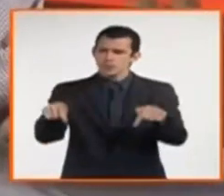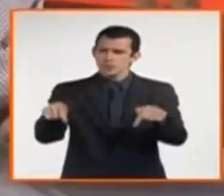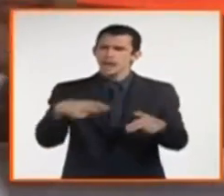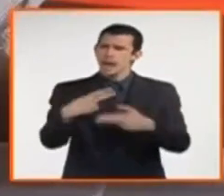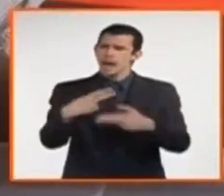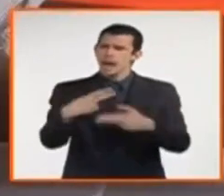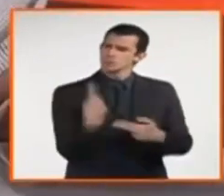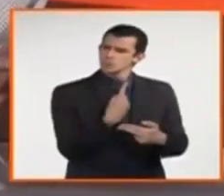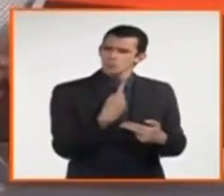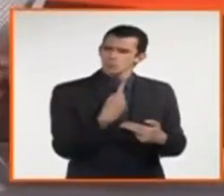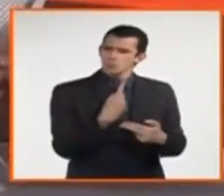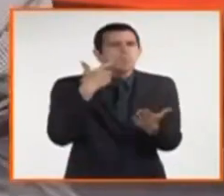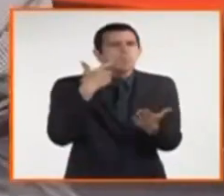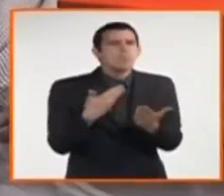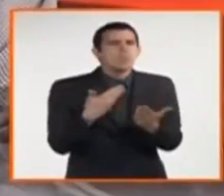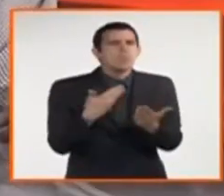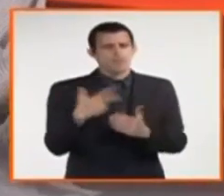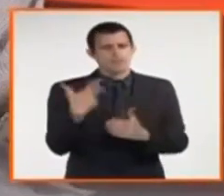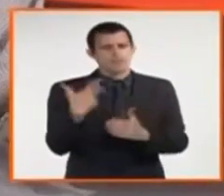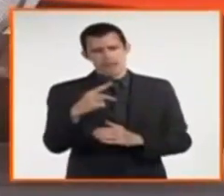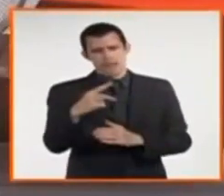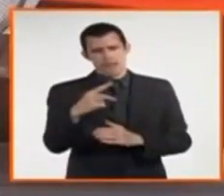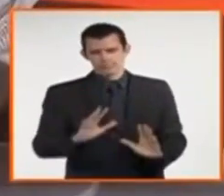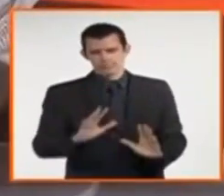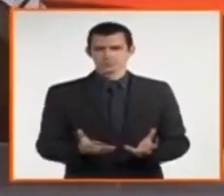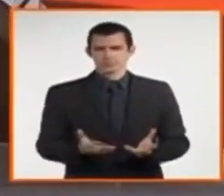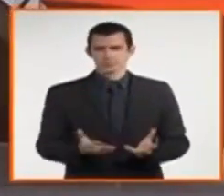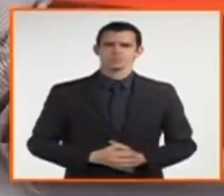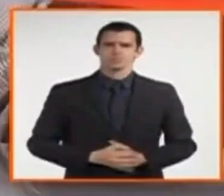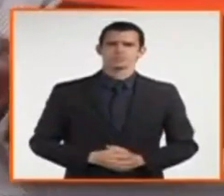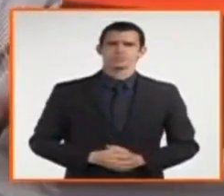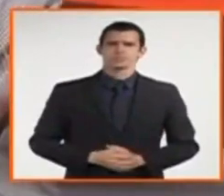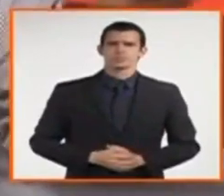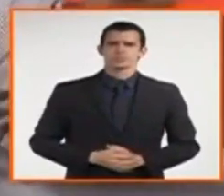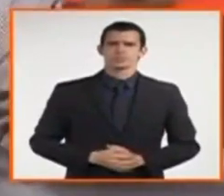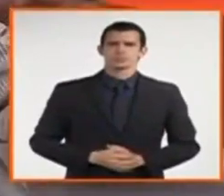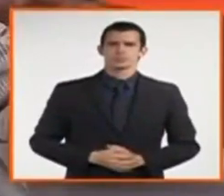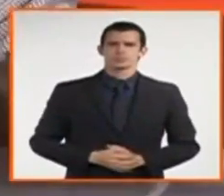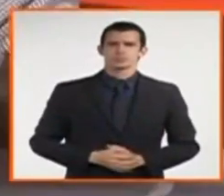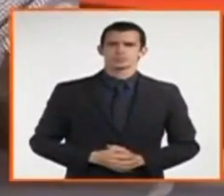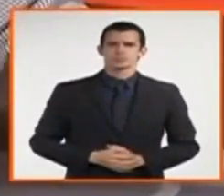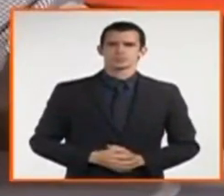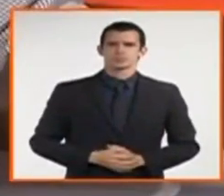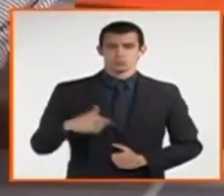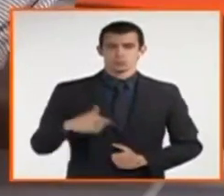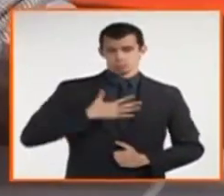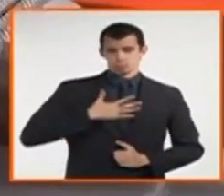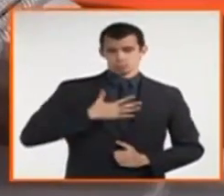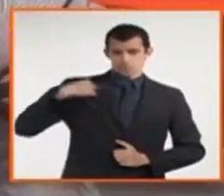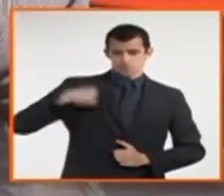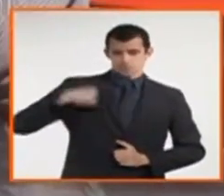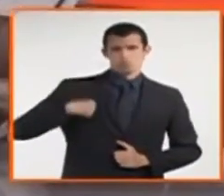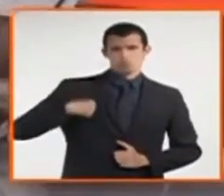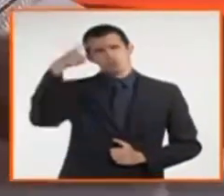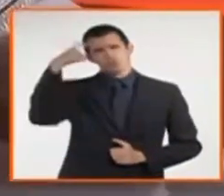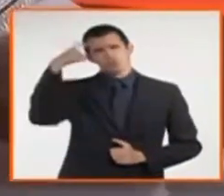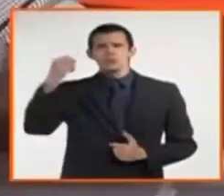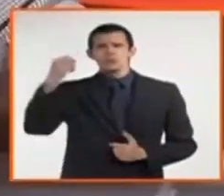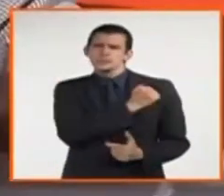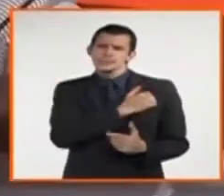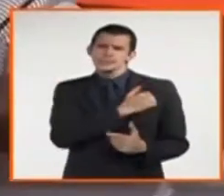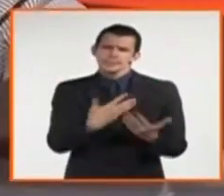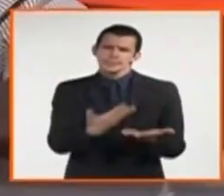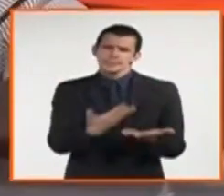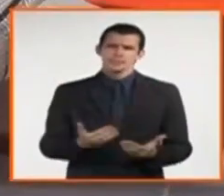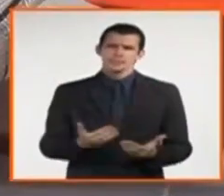con hacer varias cosas una de estas yo tengo un sueño personal que quiero hacer en paralelo a esto a